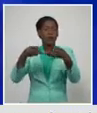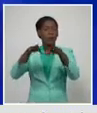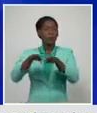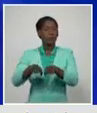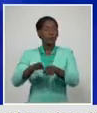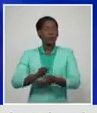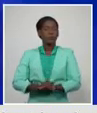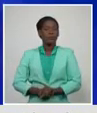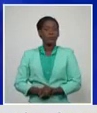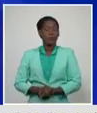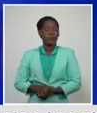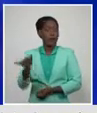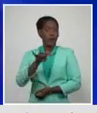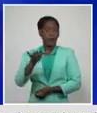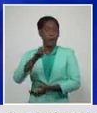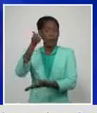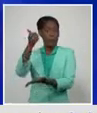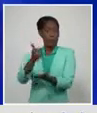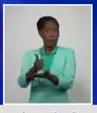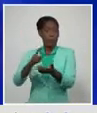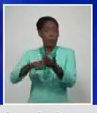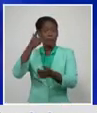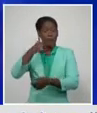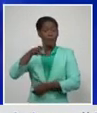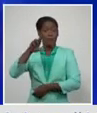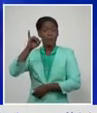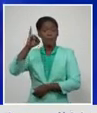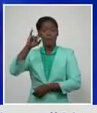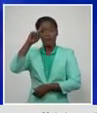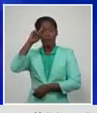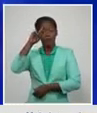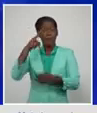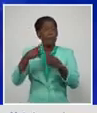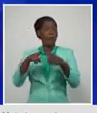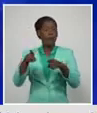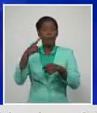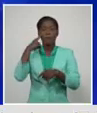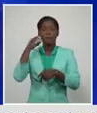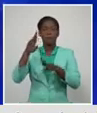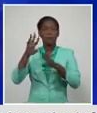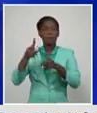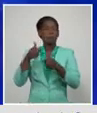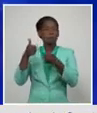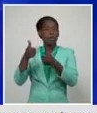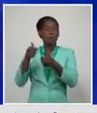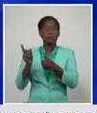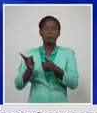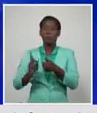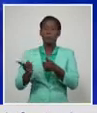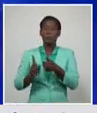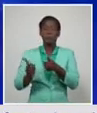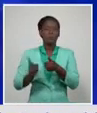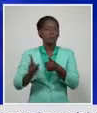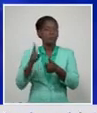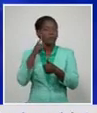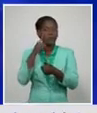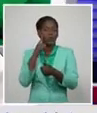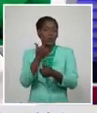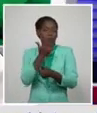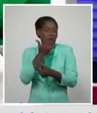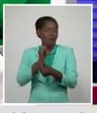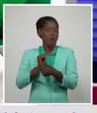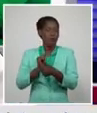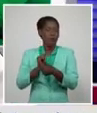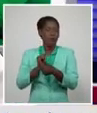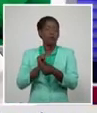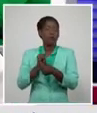embargo, los resultados no demuestran nada. De hecho, ayer, de los 190 países y 29 territorios